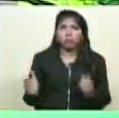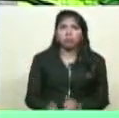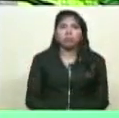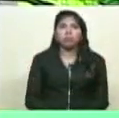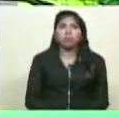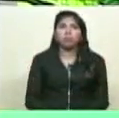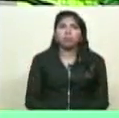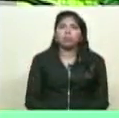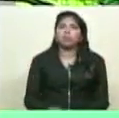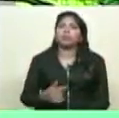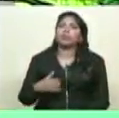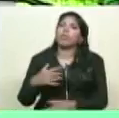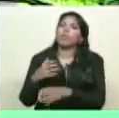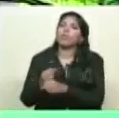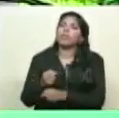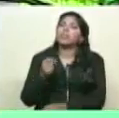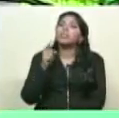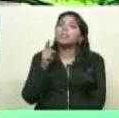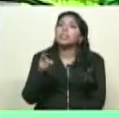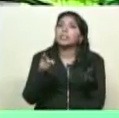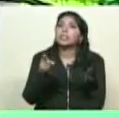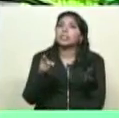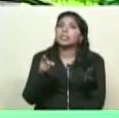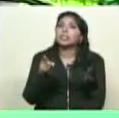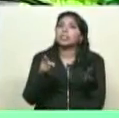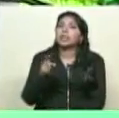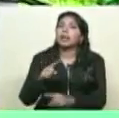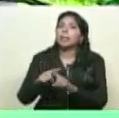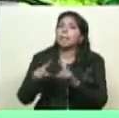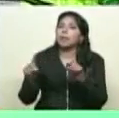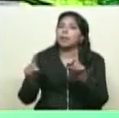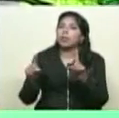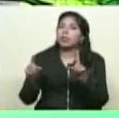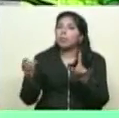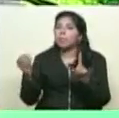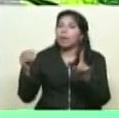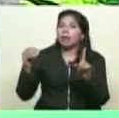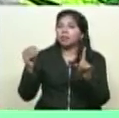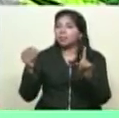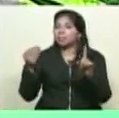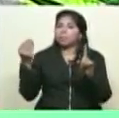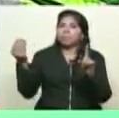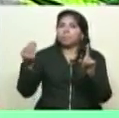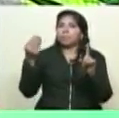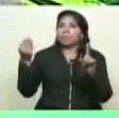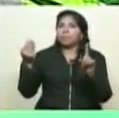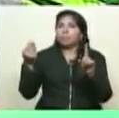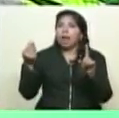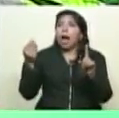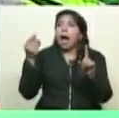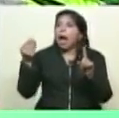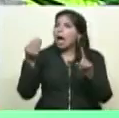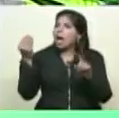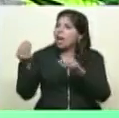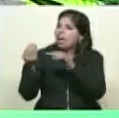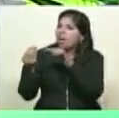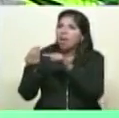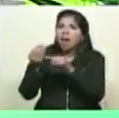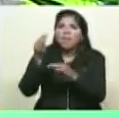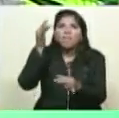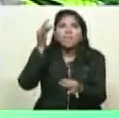Tengo confianza en ti. Pero hay algo superior a eso. Tengo fe.